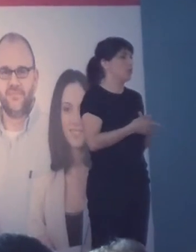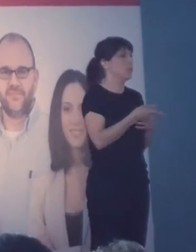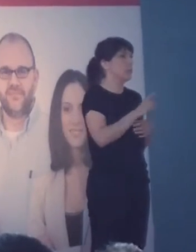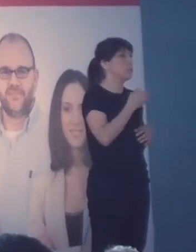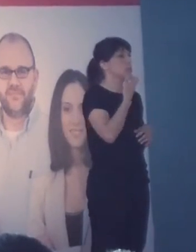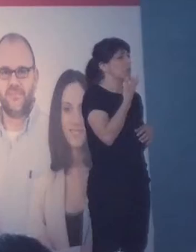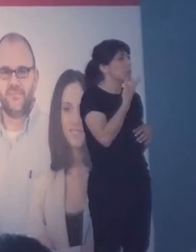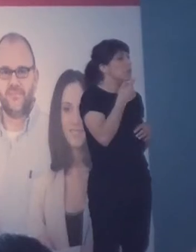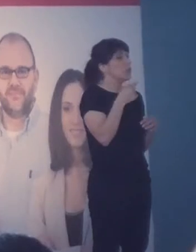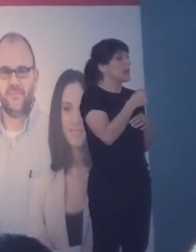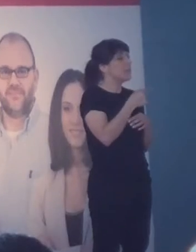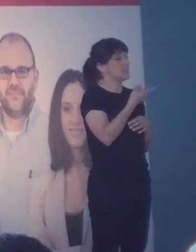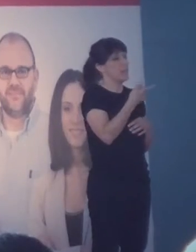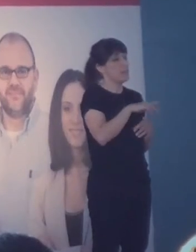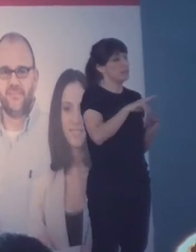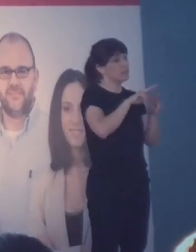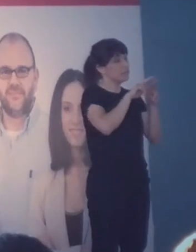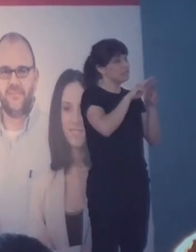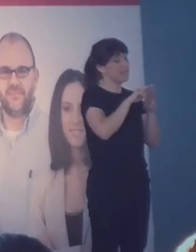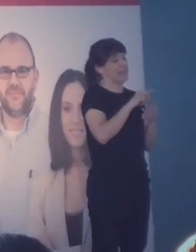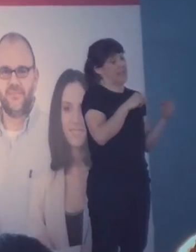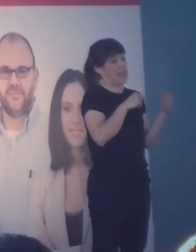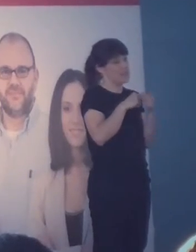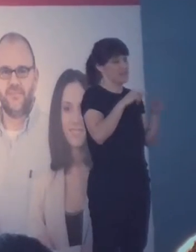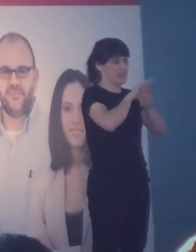Internacional Comunista, Dimitrov,